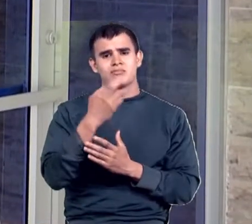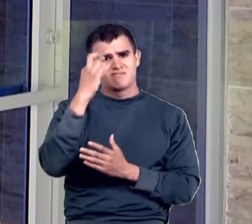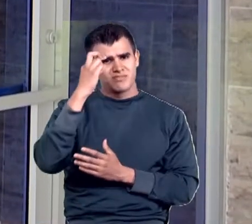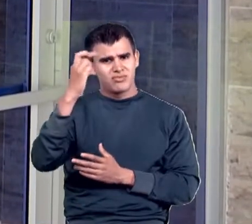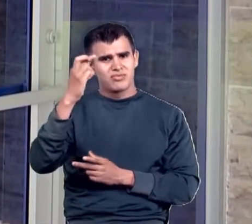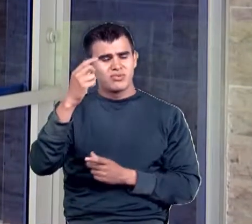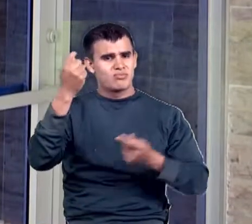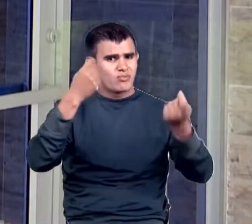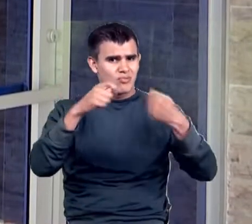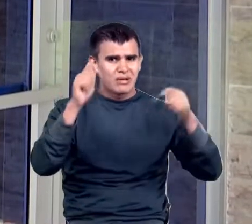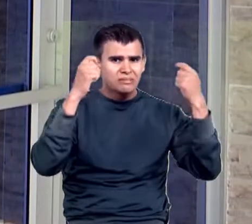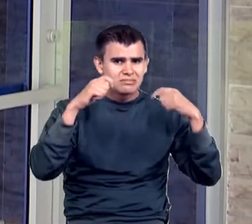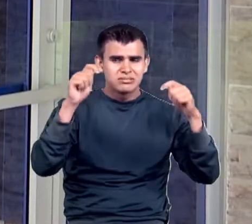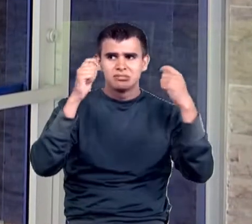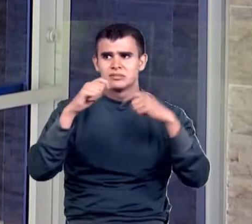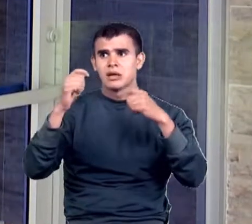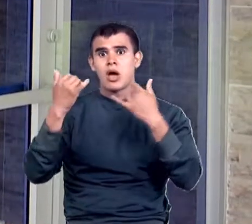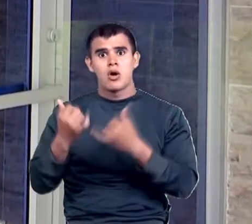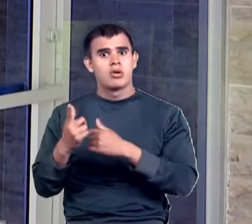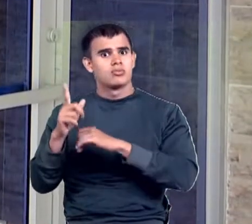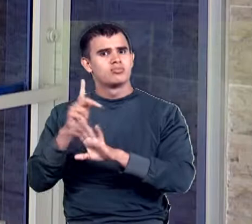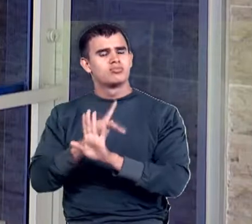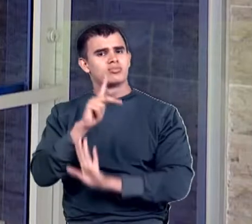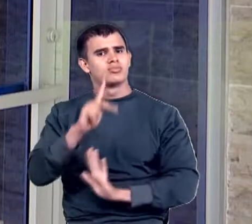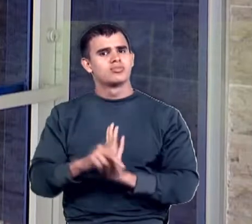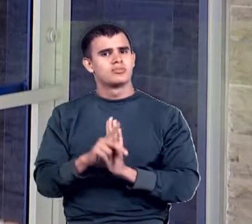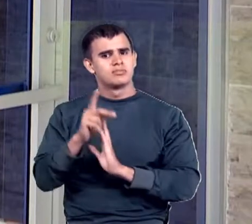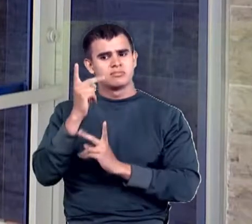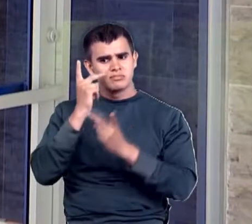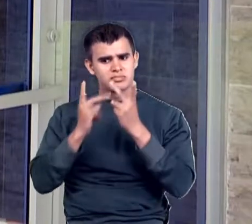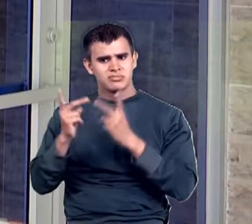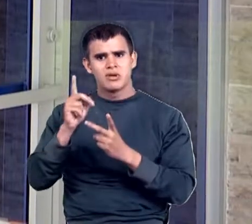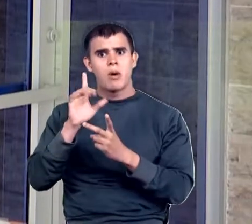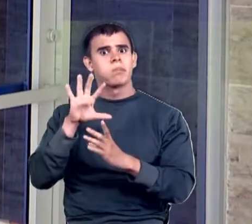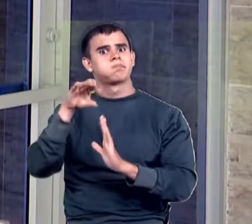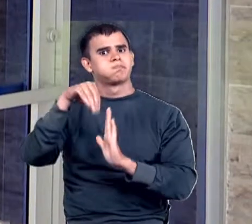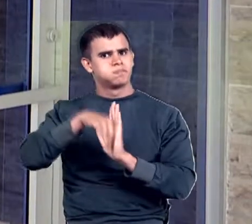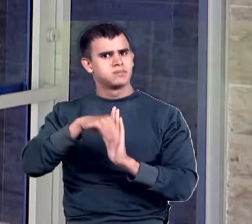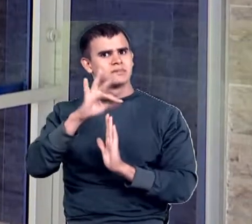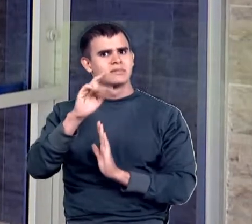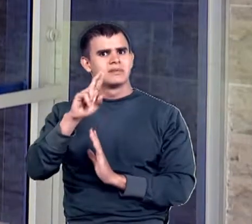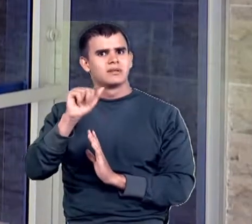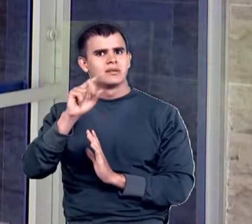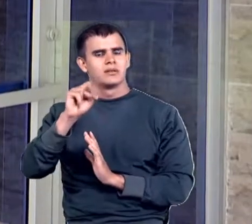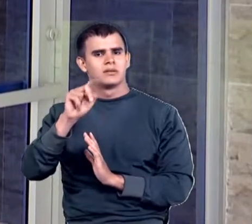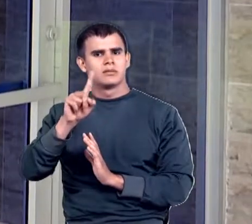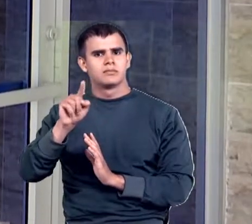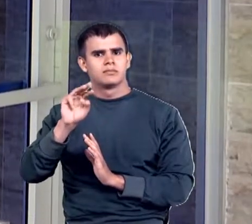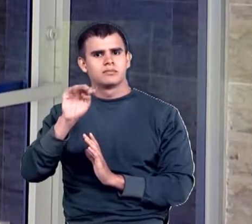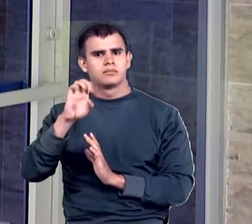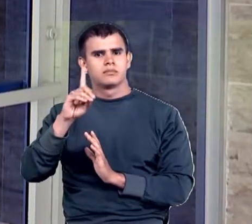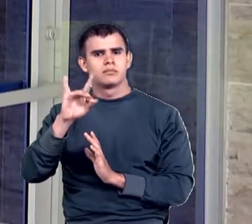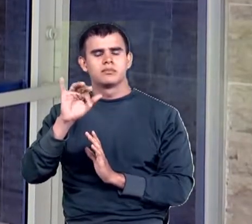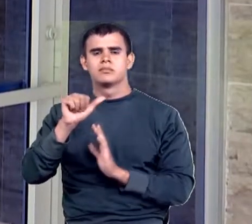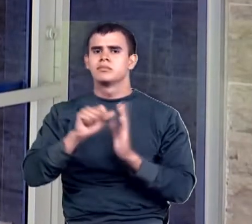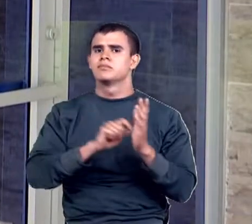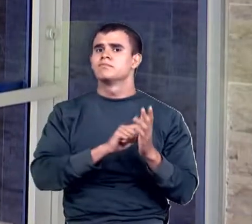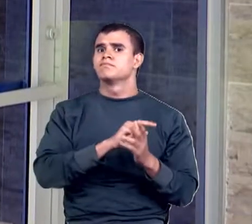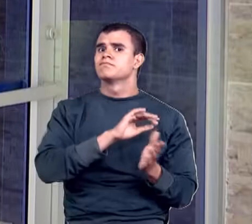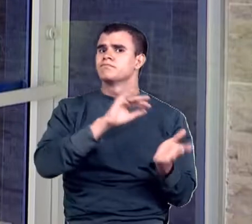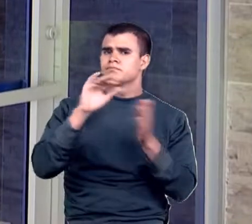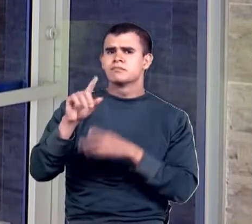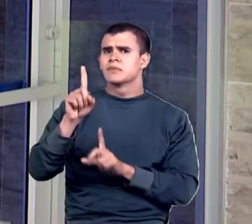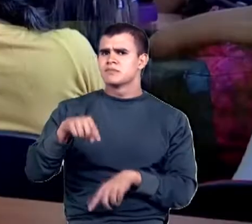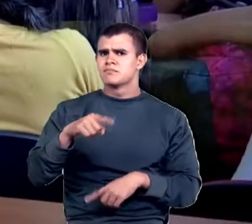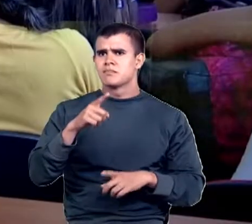tenemos esa nueva profesión, entonces estamos aprendiendo y cómo en los proyectos audiovisuales está la transmedia y en prácticamente nuestro